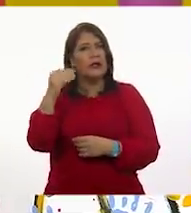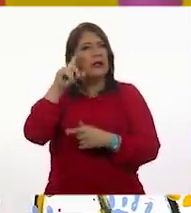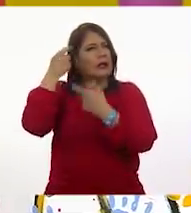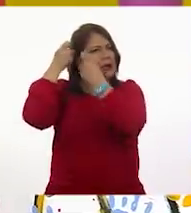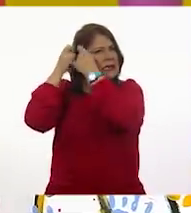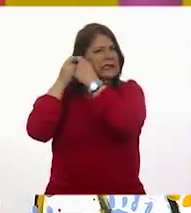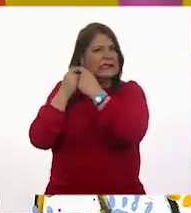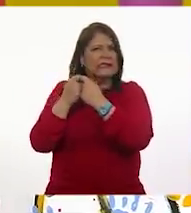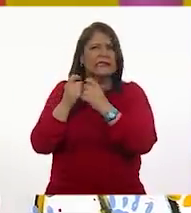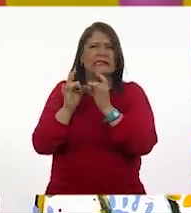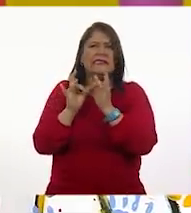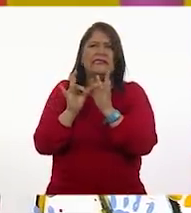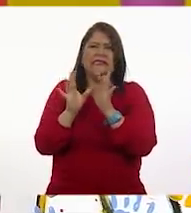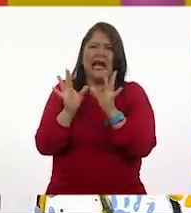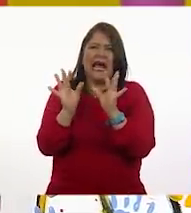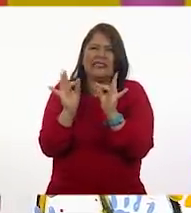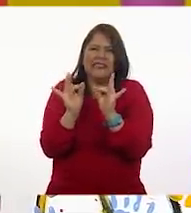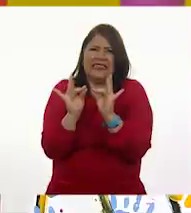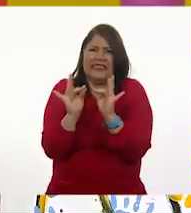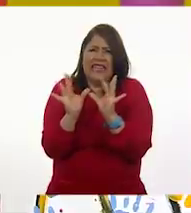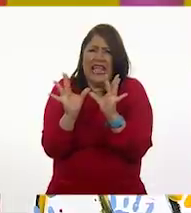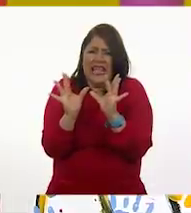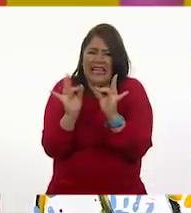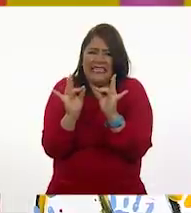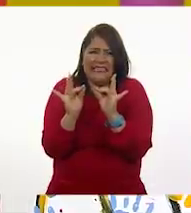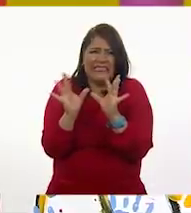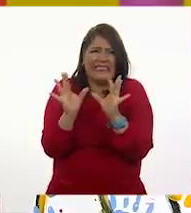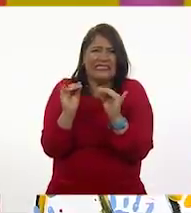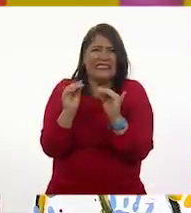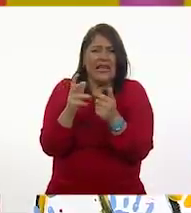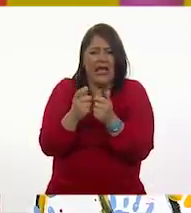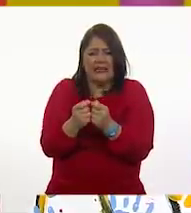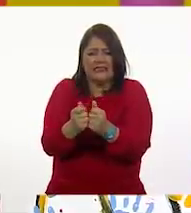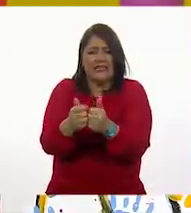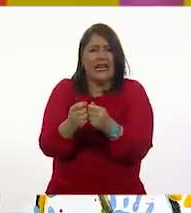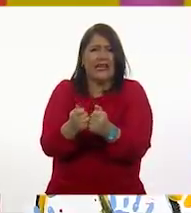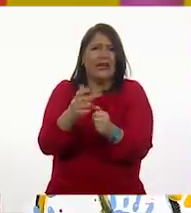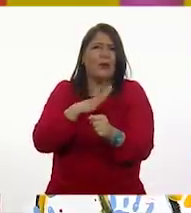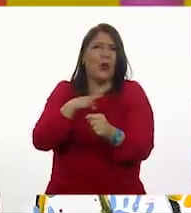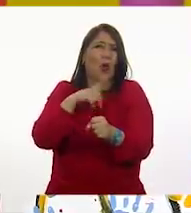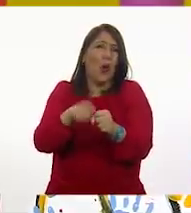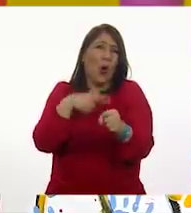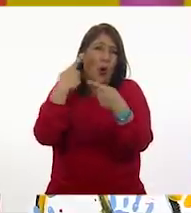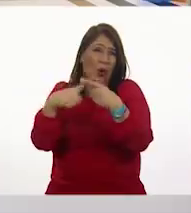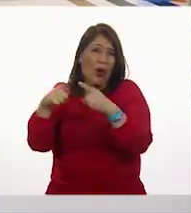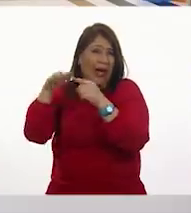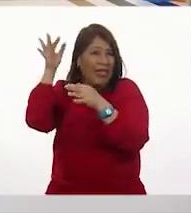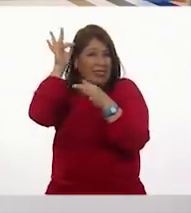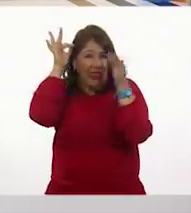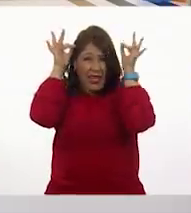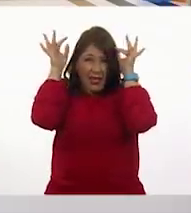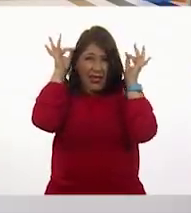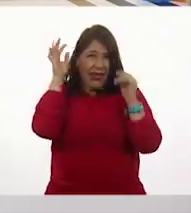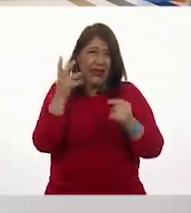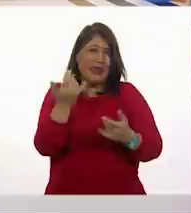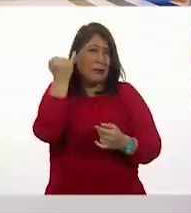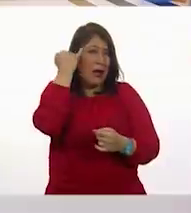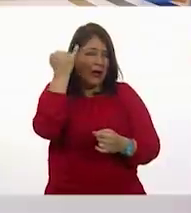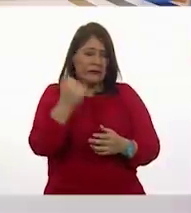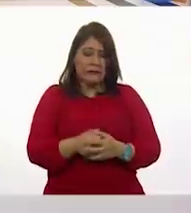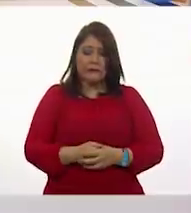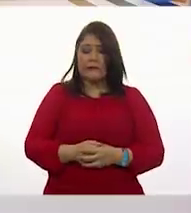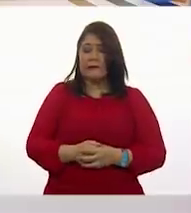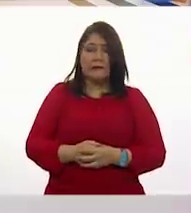cabeza llena de plastilina de colores. ¿Se imaginan, Panchito? ¡Uy! ¡Uy, ay,